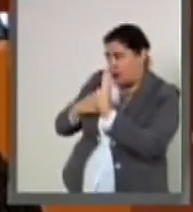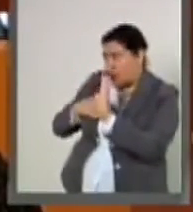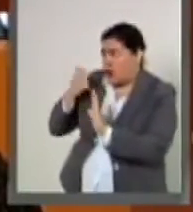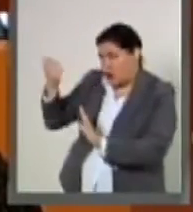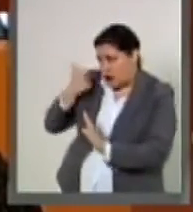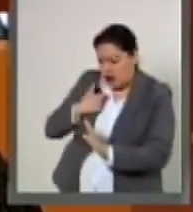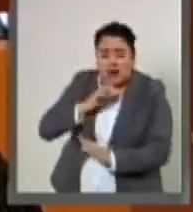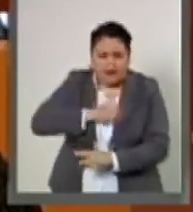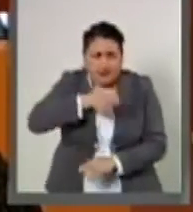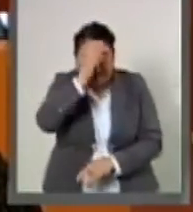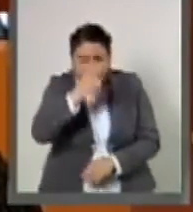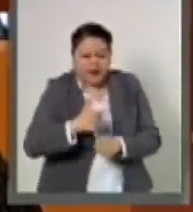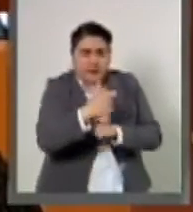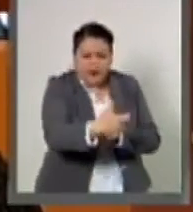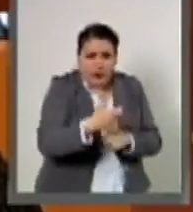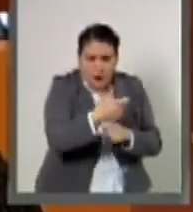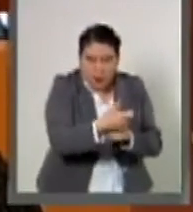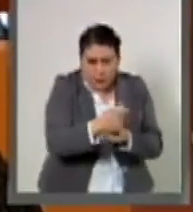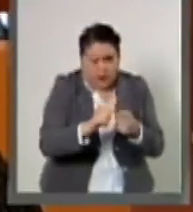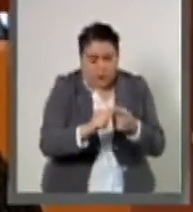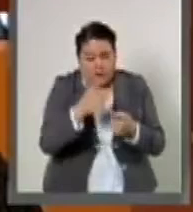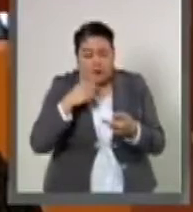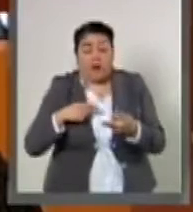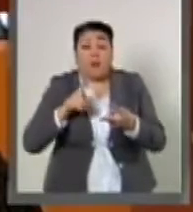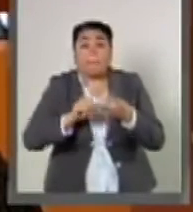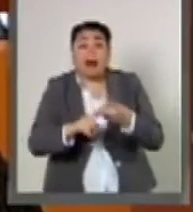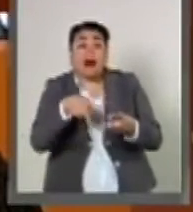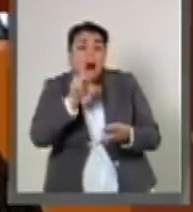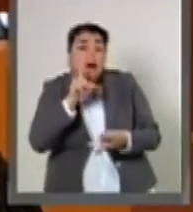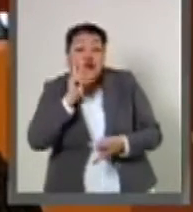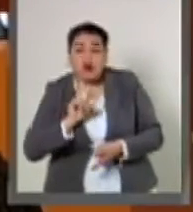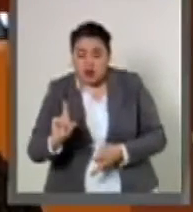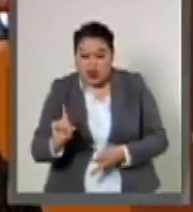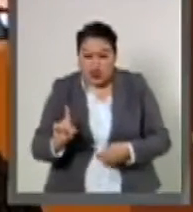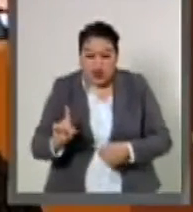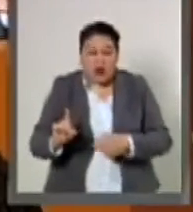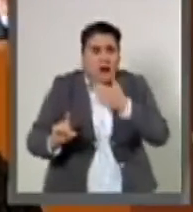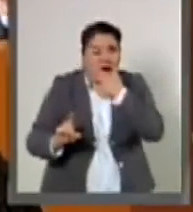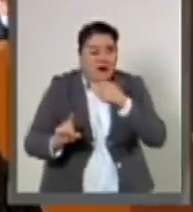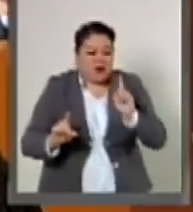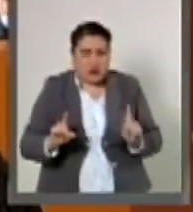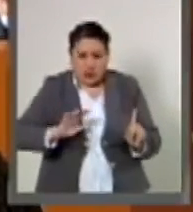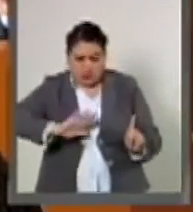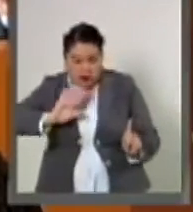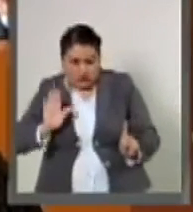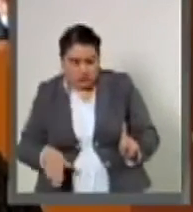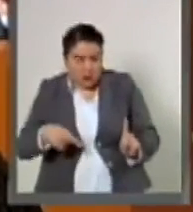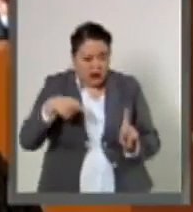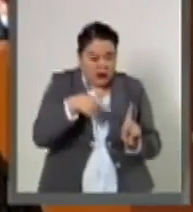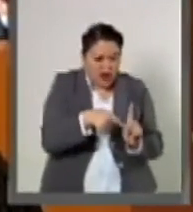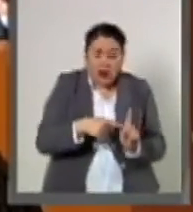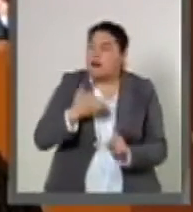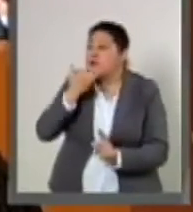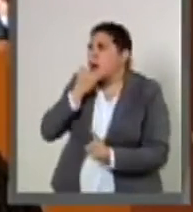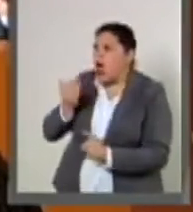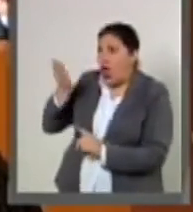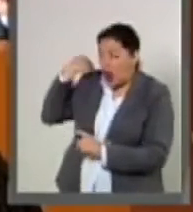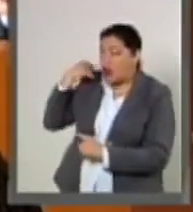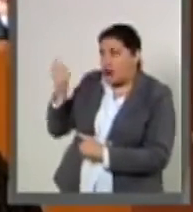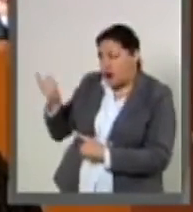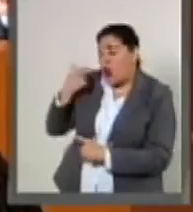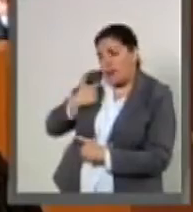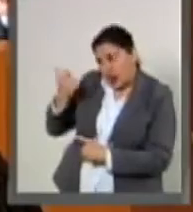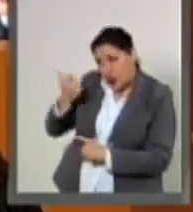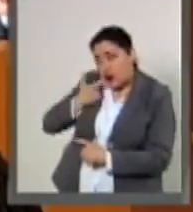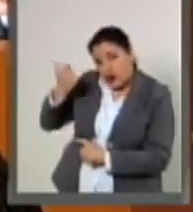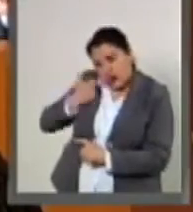la trabajadora, éste debe comprobar además su dependencia económica, situación que tanto